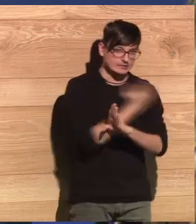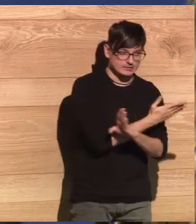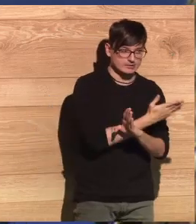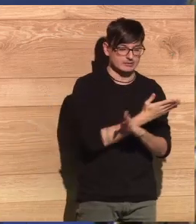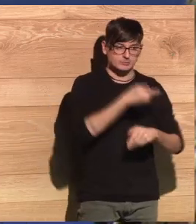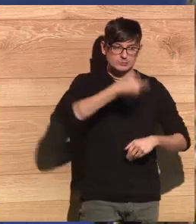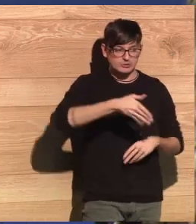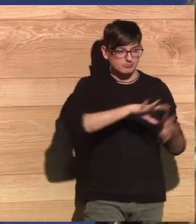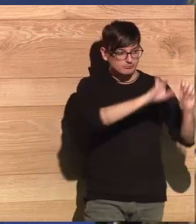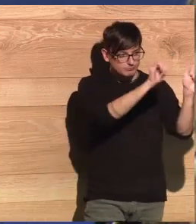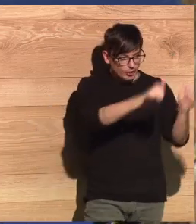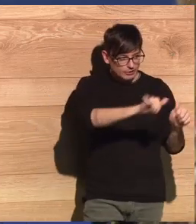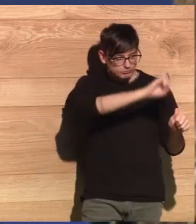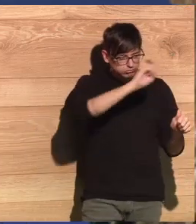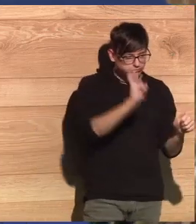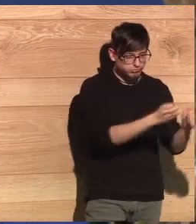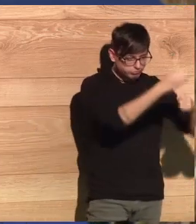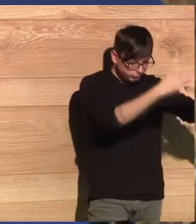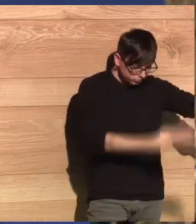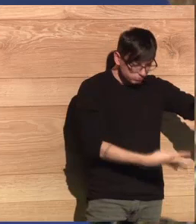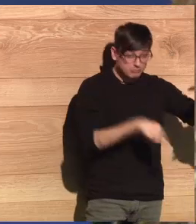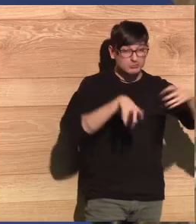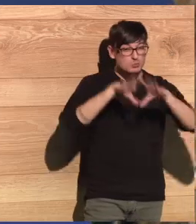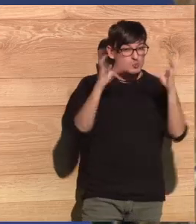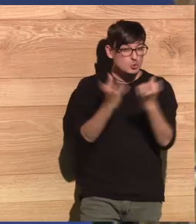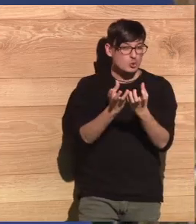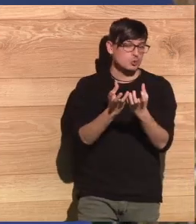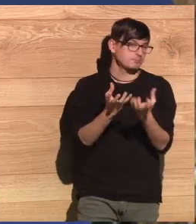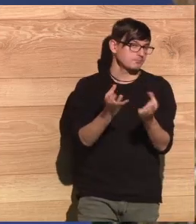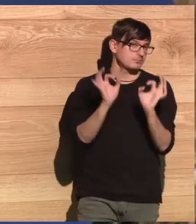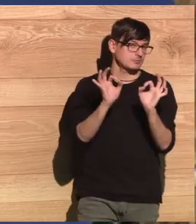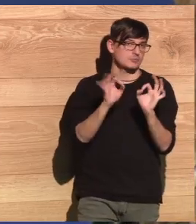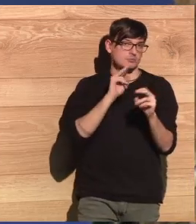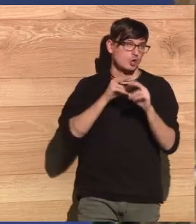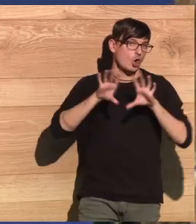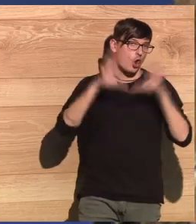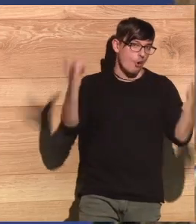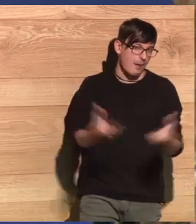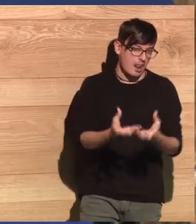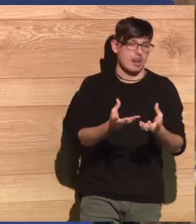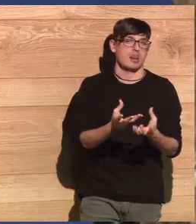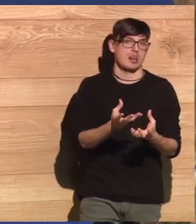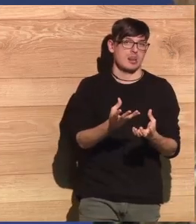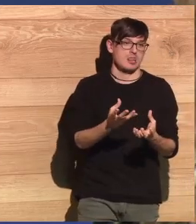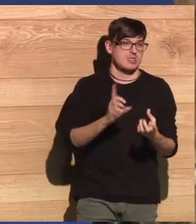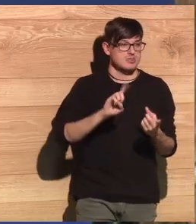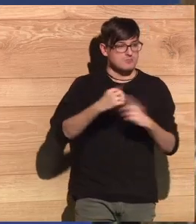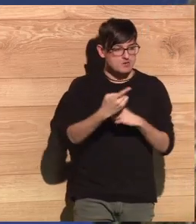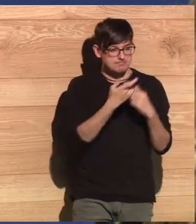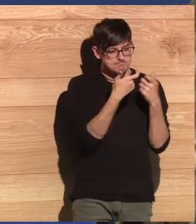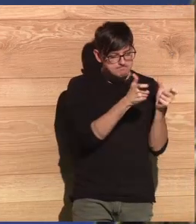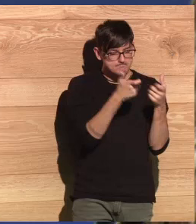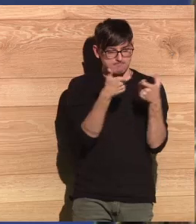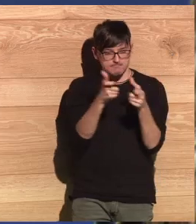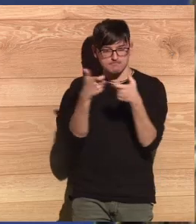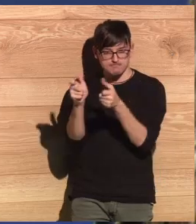esa variedad enorme. Y estamos en un mundo que decimos global, siempre lo llamamos global, pero luego empezamos a encasillarlo. Y